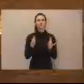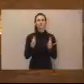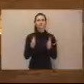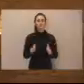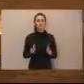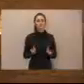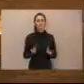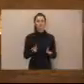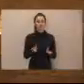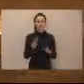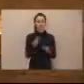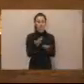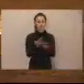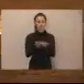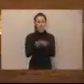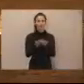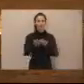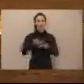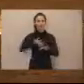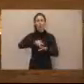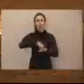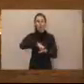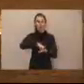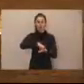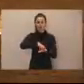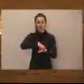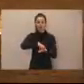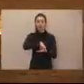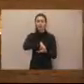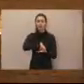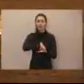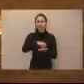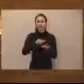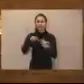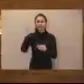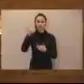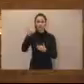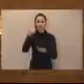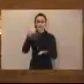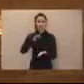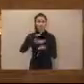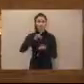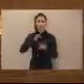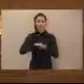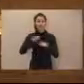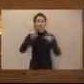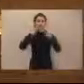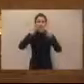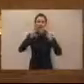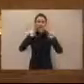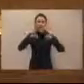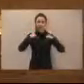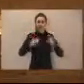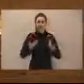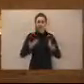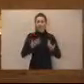pero a la vez planteaba las dudas que había para la aplicación práctica, No parecía